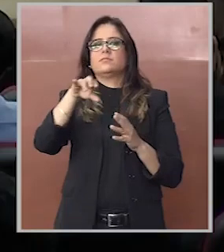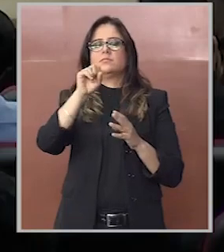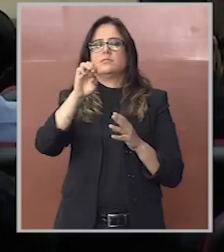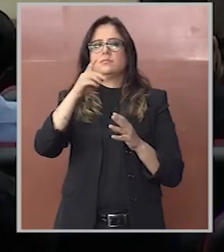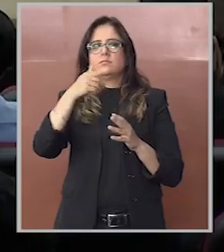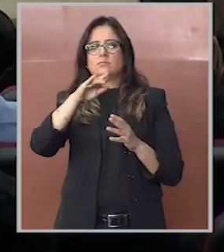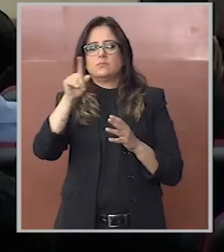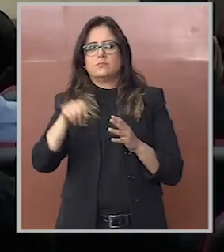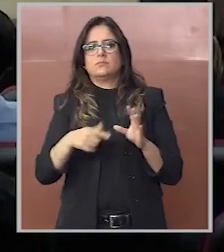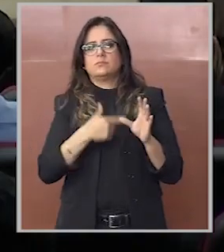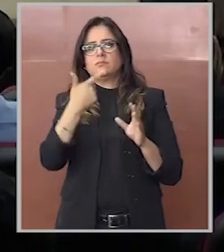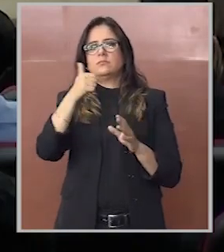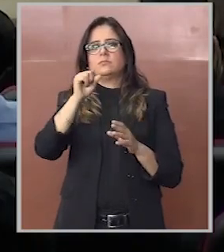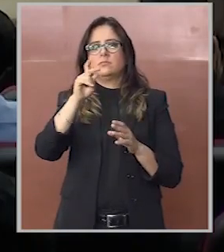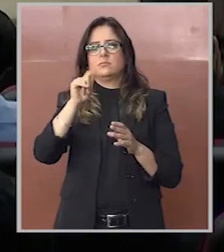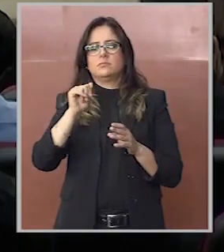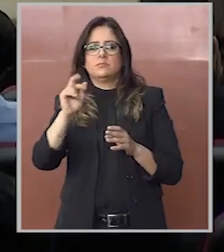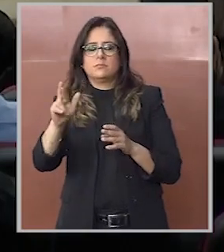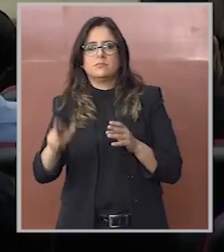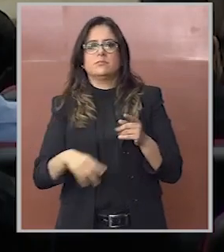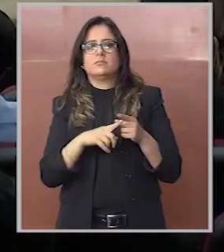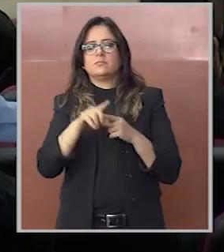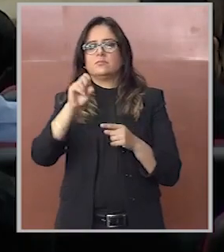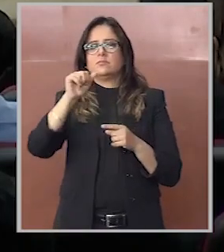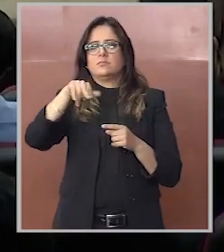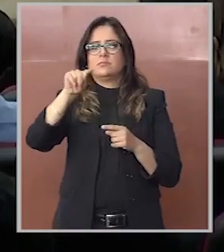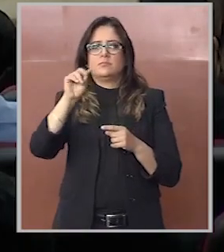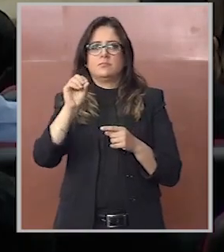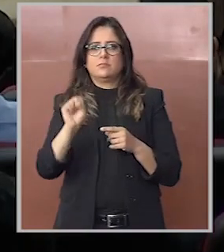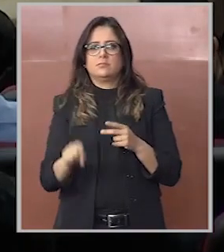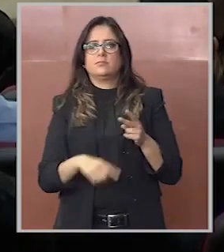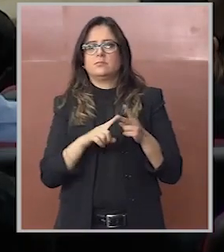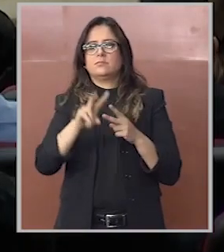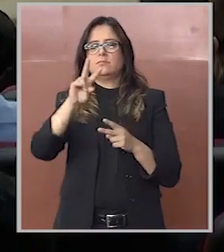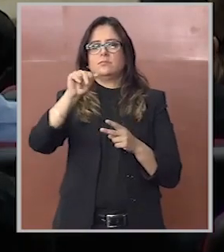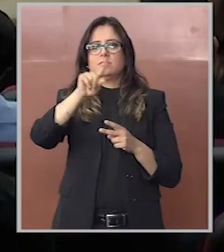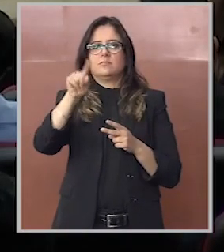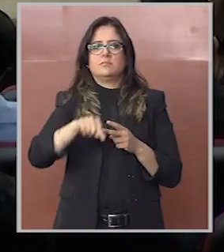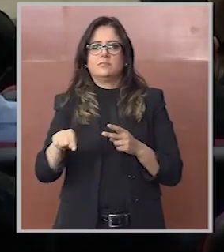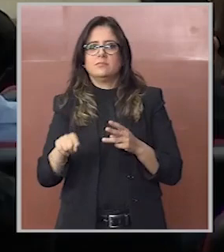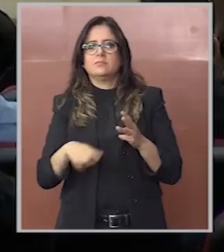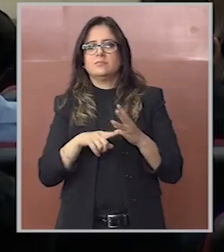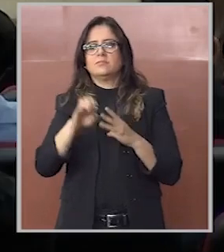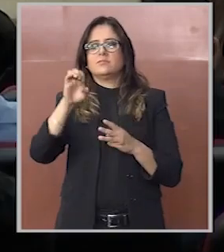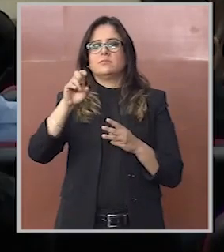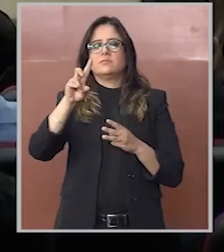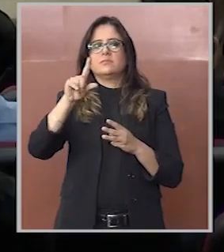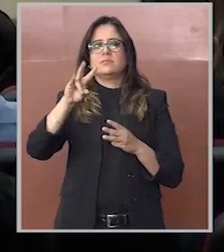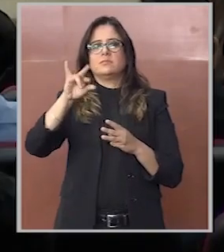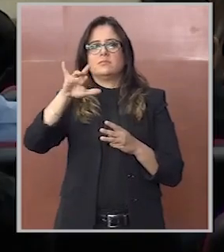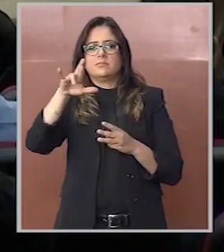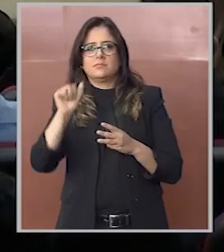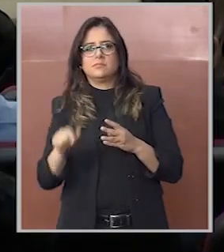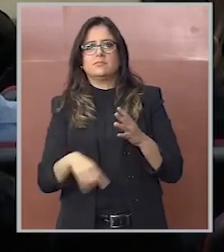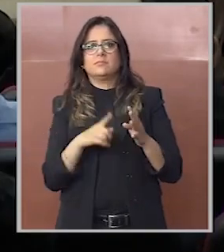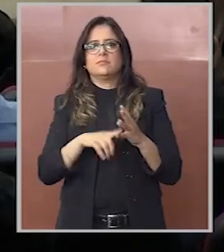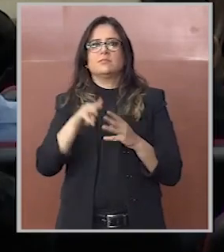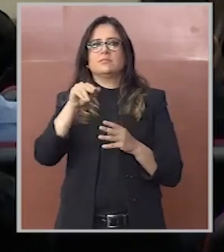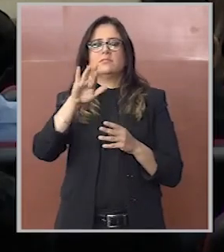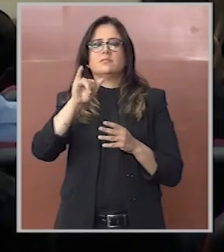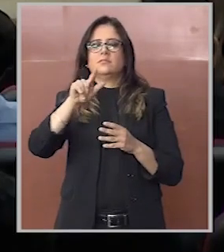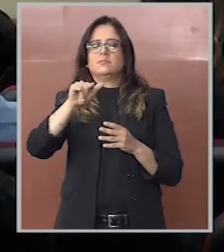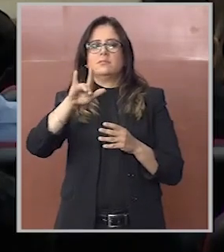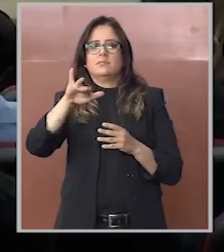Vázquez tobón Elvira constantina Pablo María liria Fabiola maul Aurelia Rivas Valencia María del Rosario